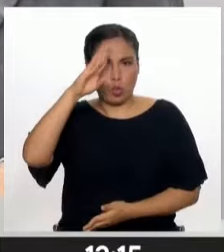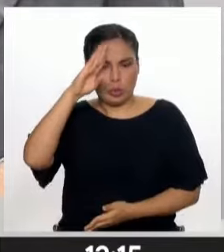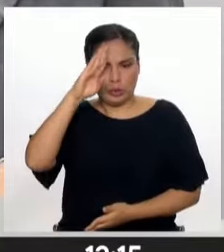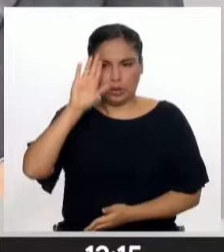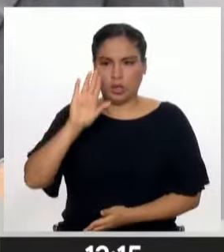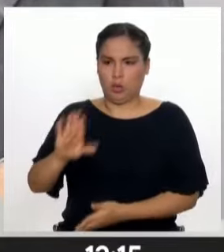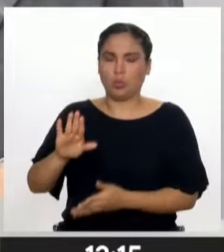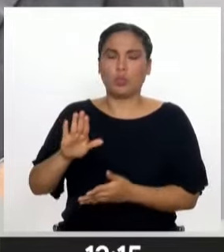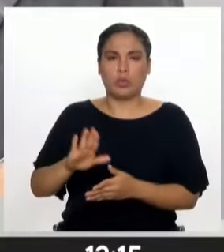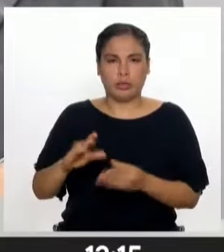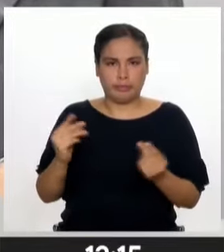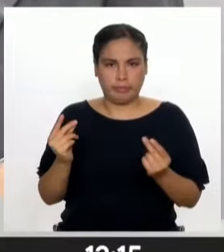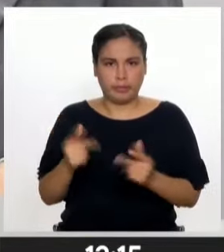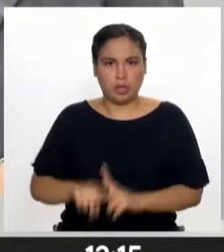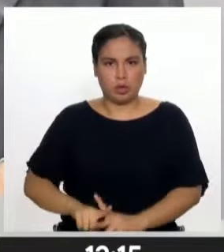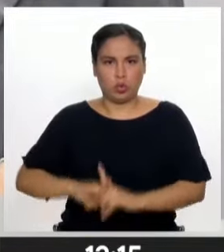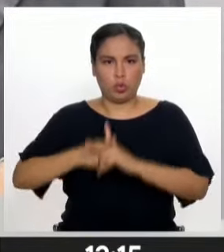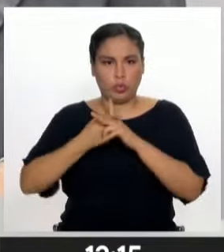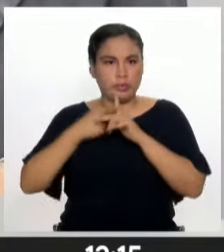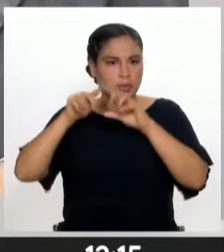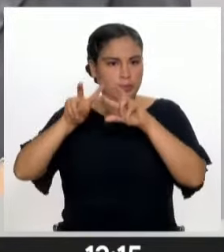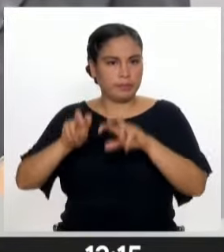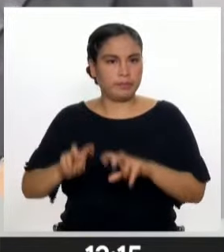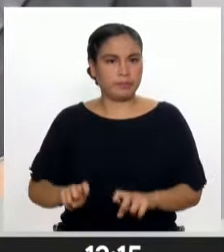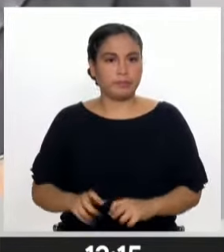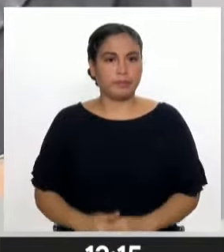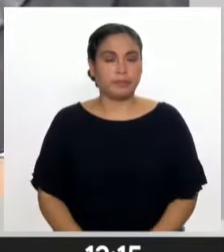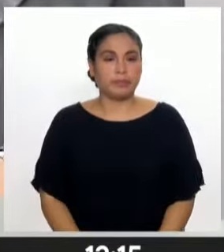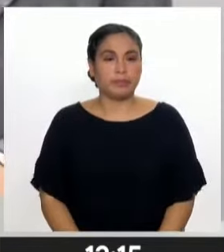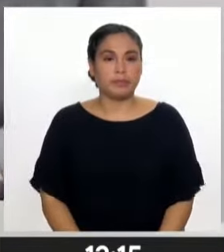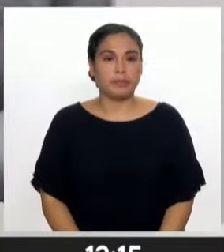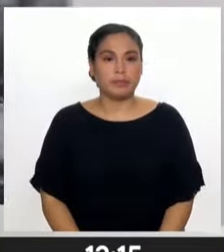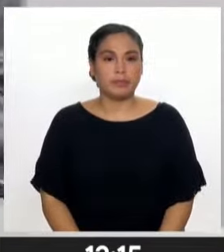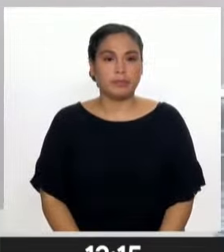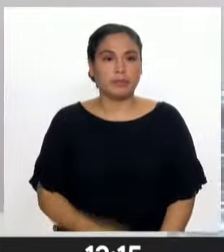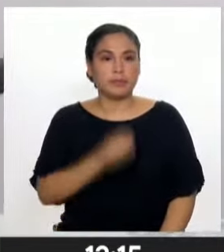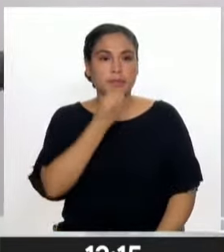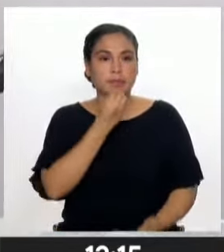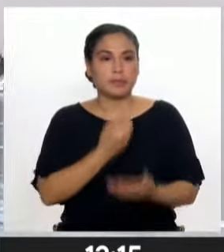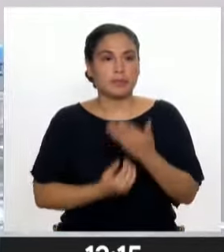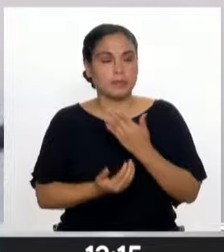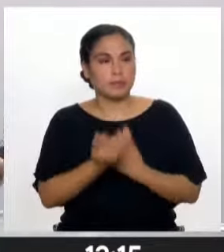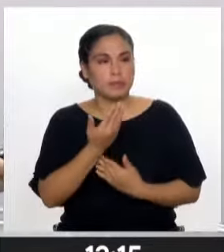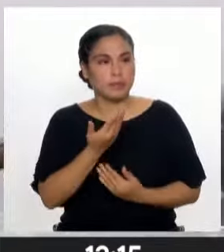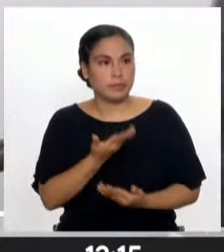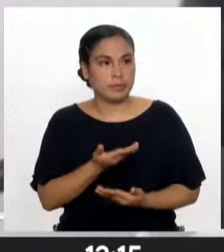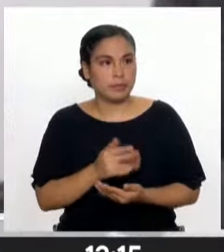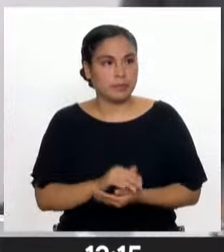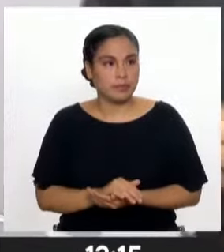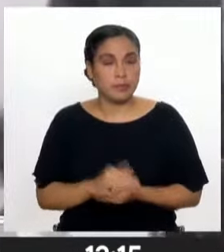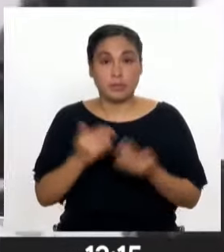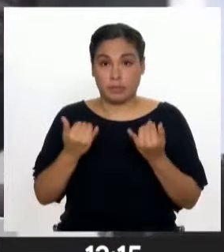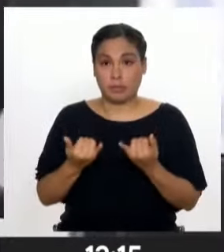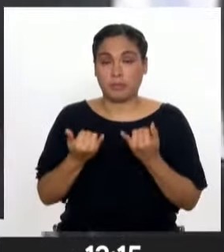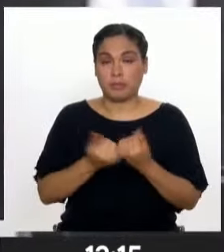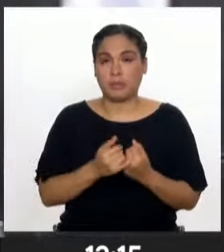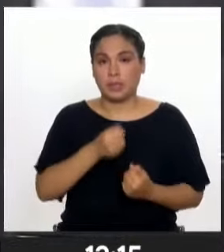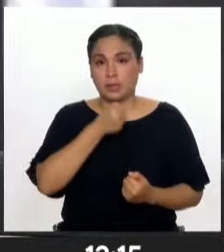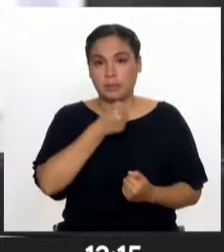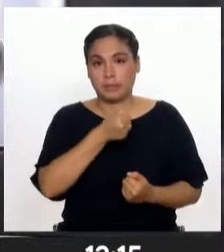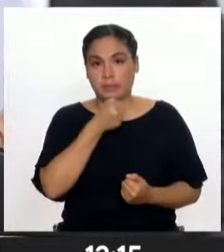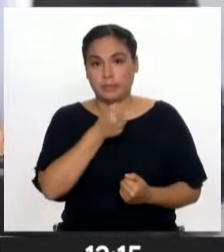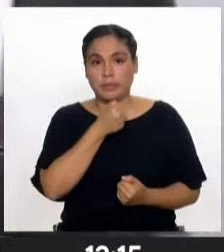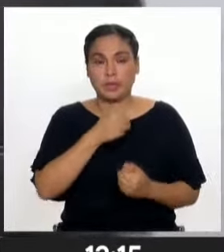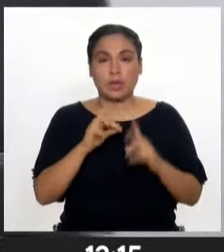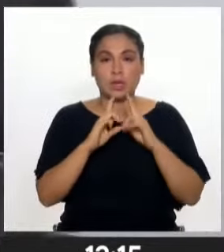que puedan activar ya acciones de otro tipo, ¿no? Señora Aguilar, buenos días. De esa manera se desarrolla entonces esta conferencia de prensa donde se ha